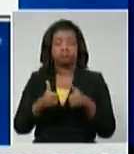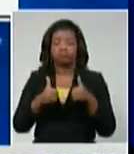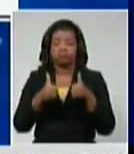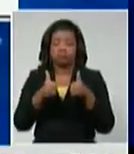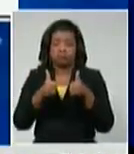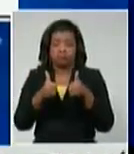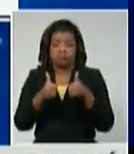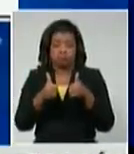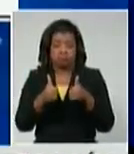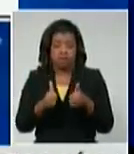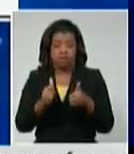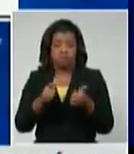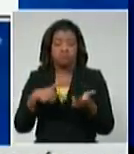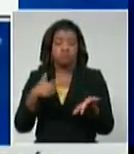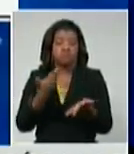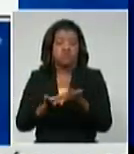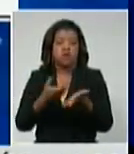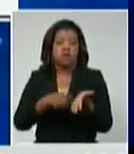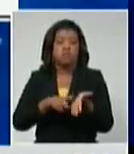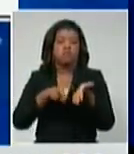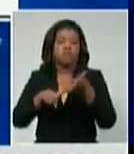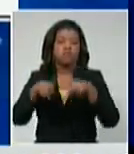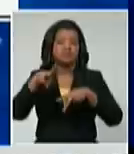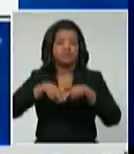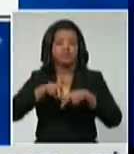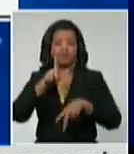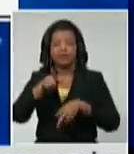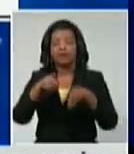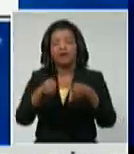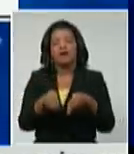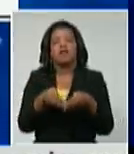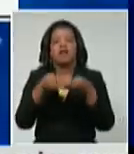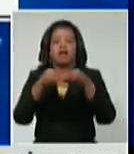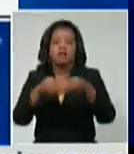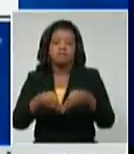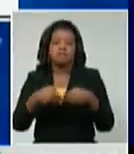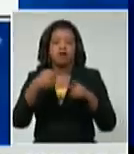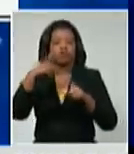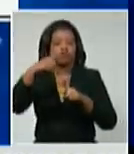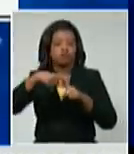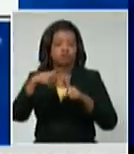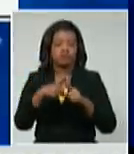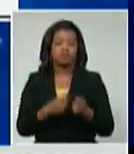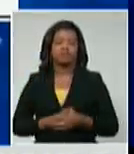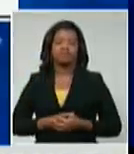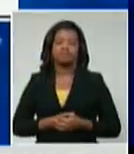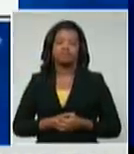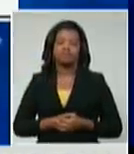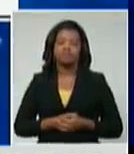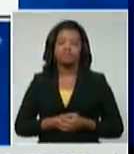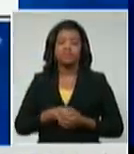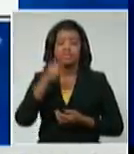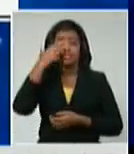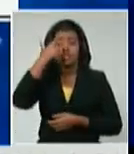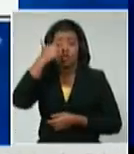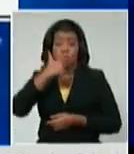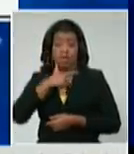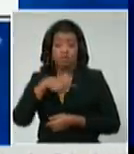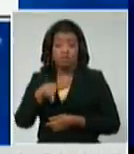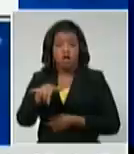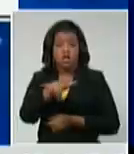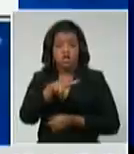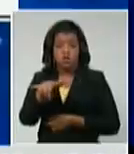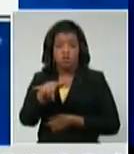las muestras de la provincia de Holguín, de Granma, de Las Tunas, el de Ciego de Ávila, que también